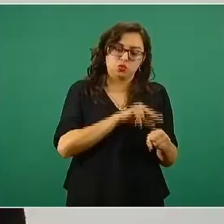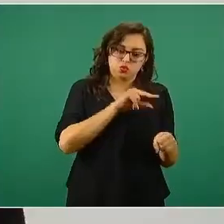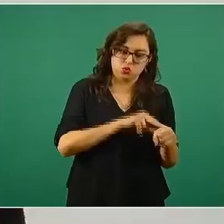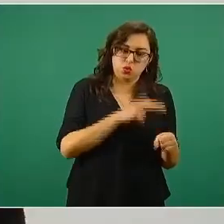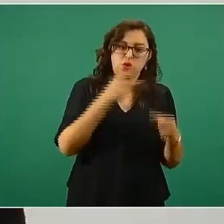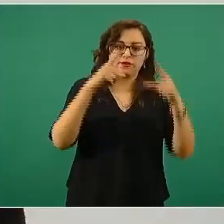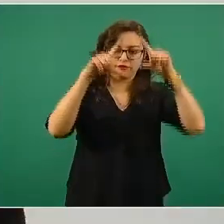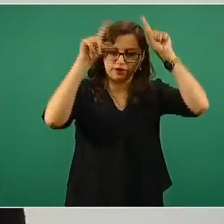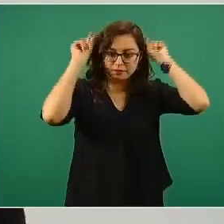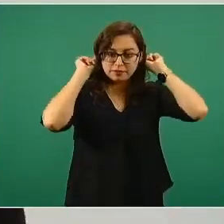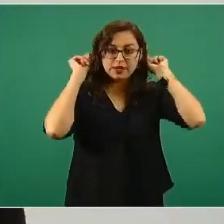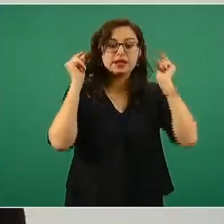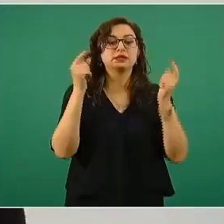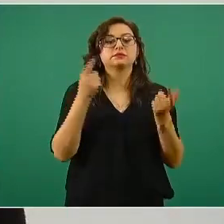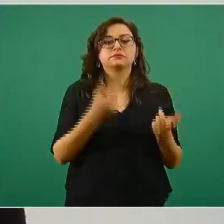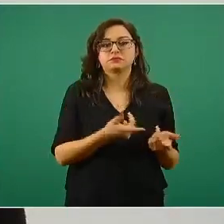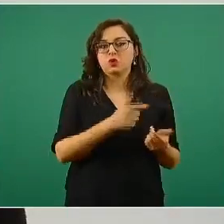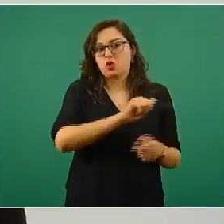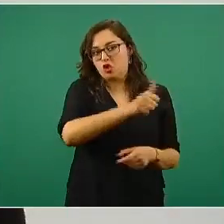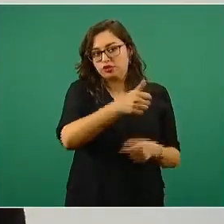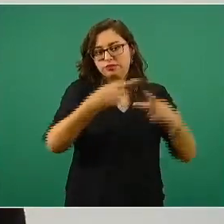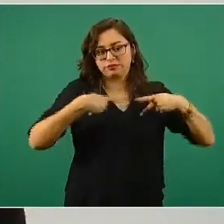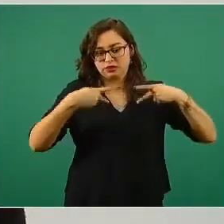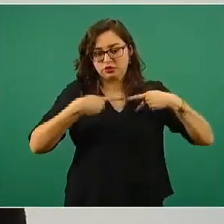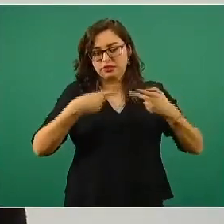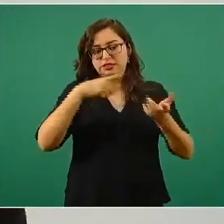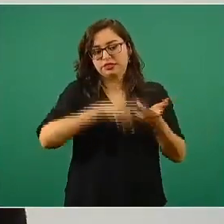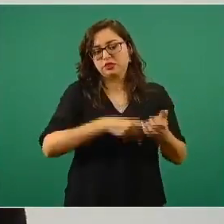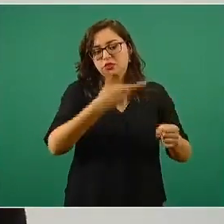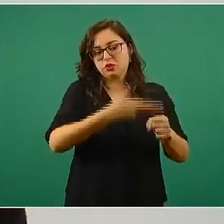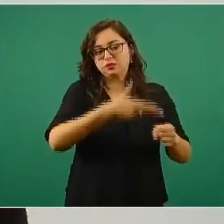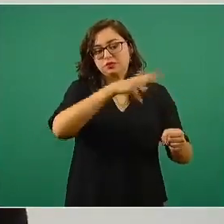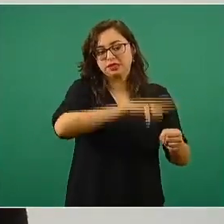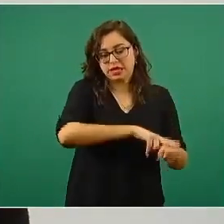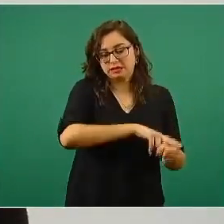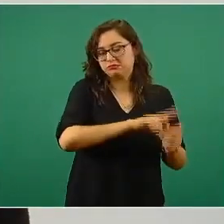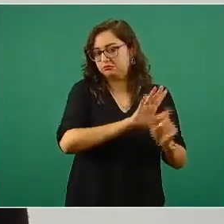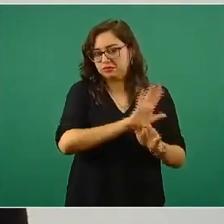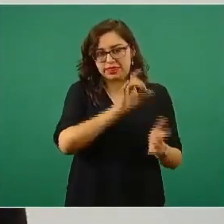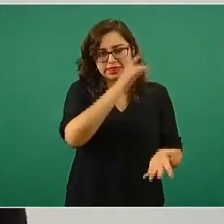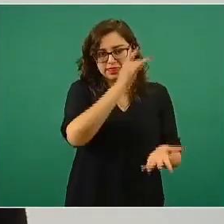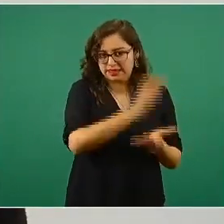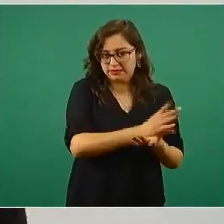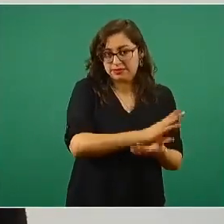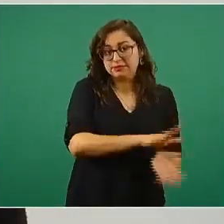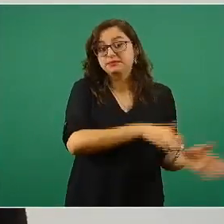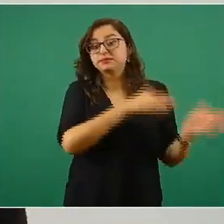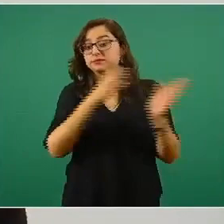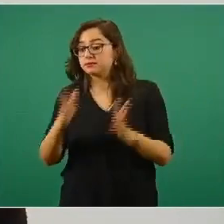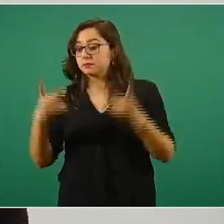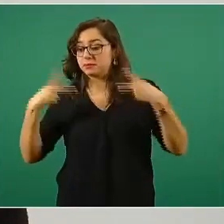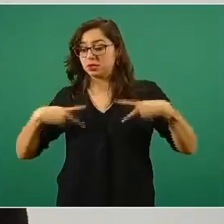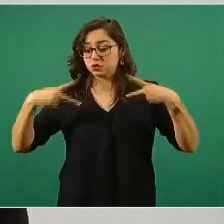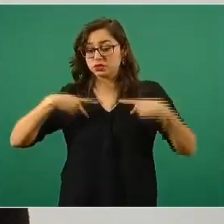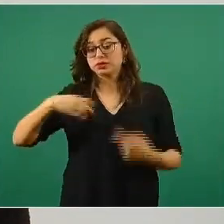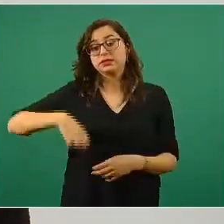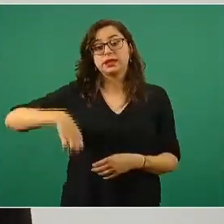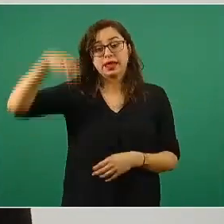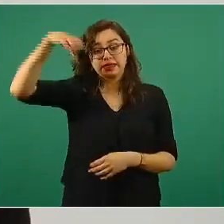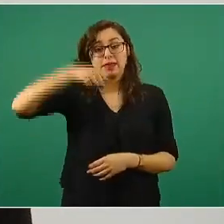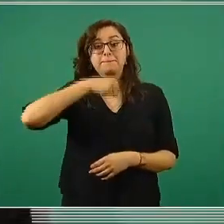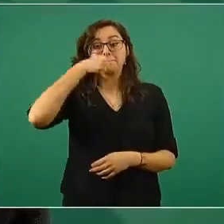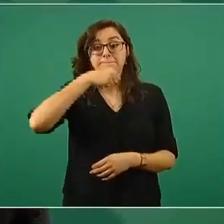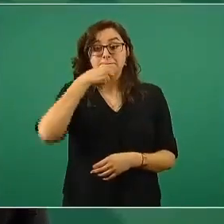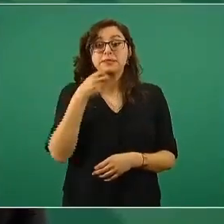adultos mayores con 60 años o más de edad. Entonces, muy importante sí tener presente esto hasta